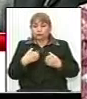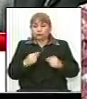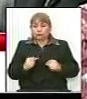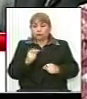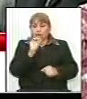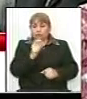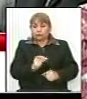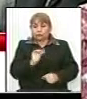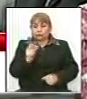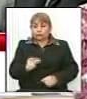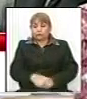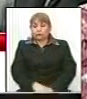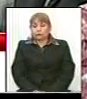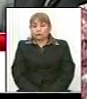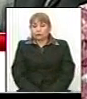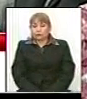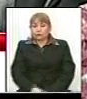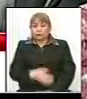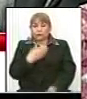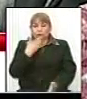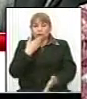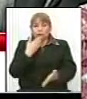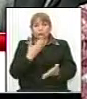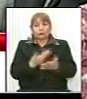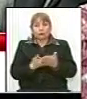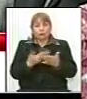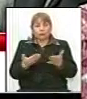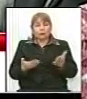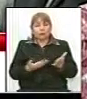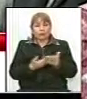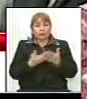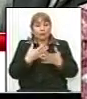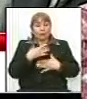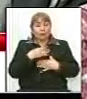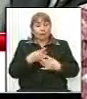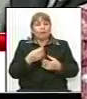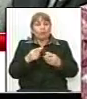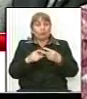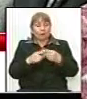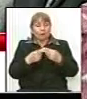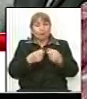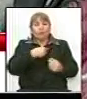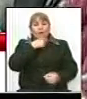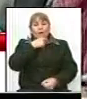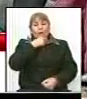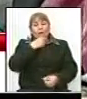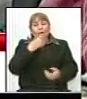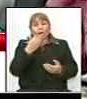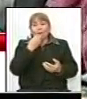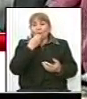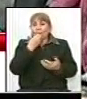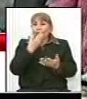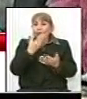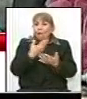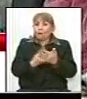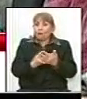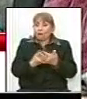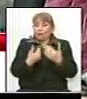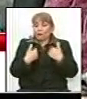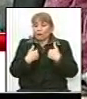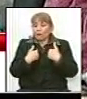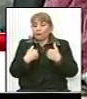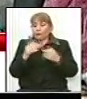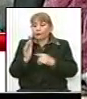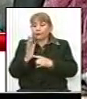de la persona adulta mayor. Agradezco mucho el interés y la iniciativa. No sabía exactamente que teníamos que tener